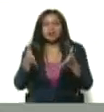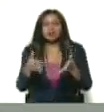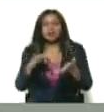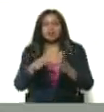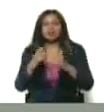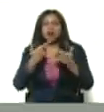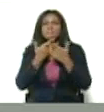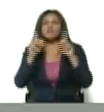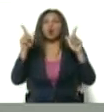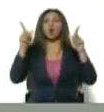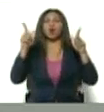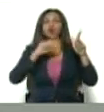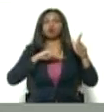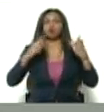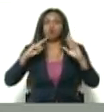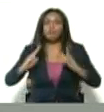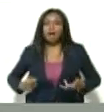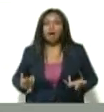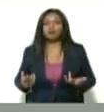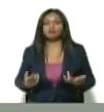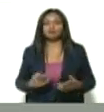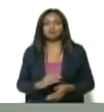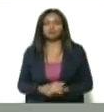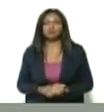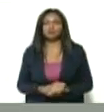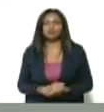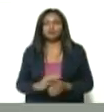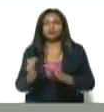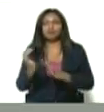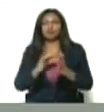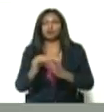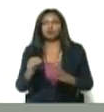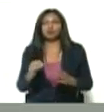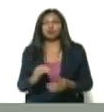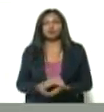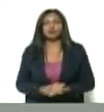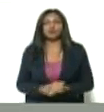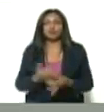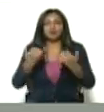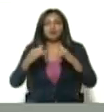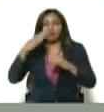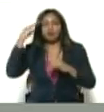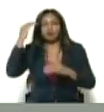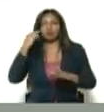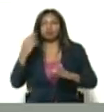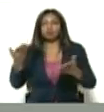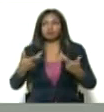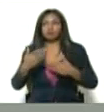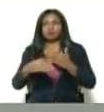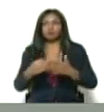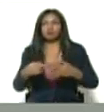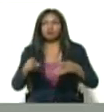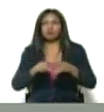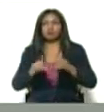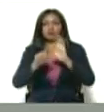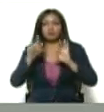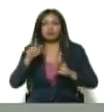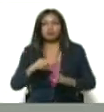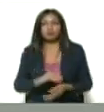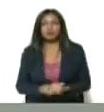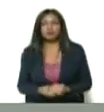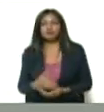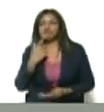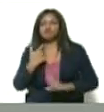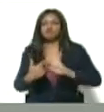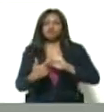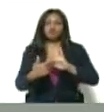Cristo Humano, del Cristo Hijo de Dios, que vino a salvarnos y a señalarnos